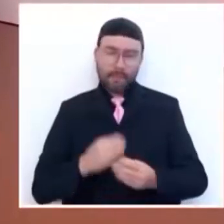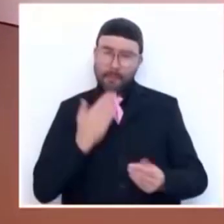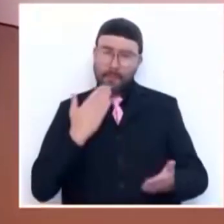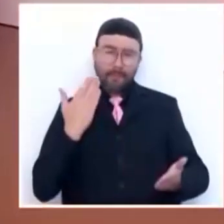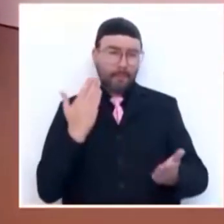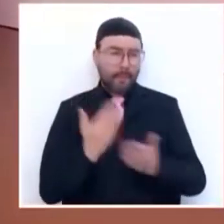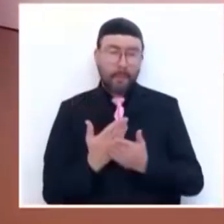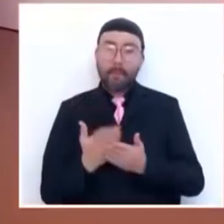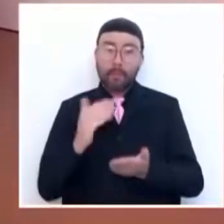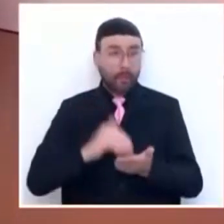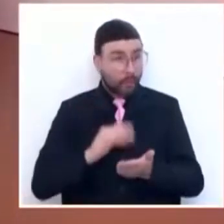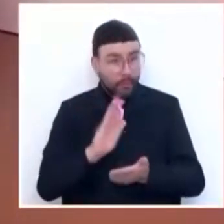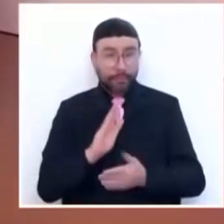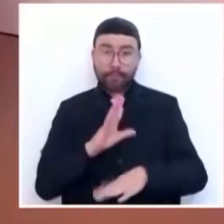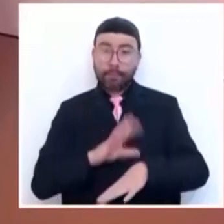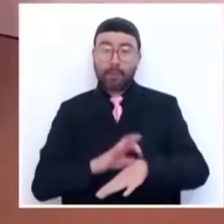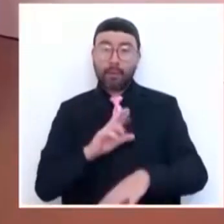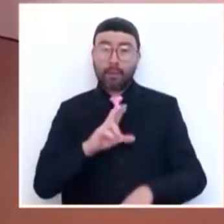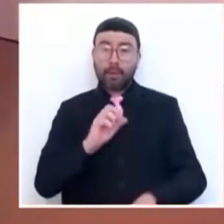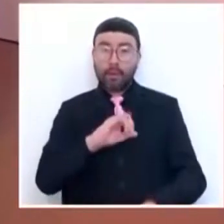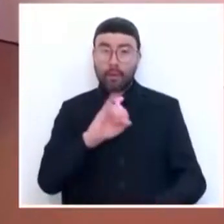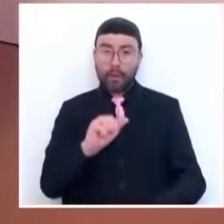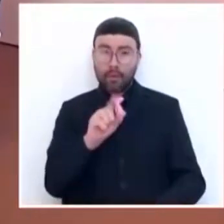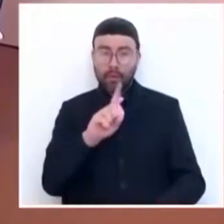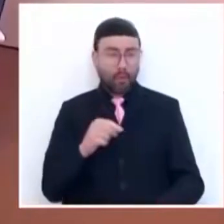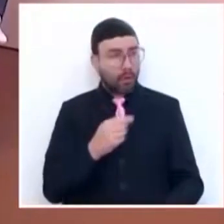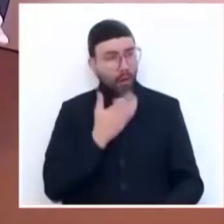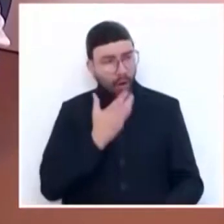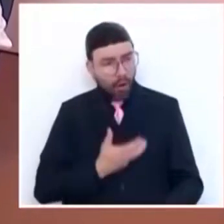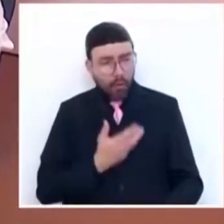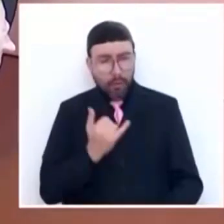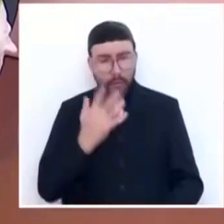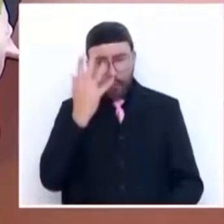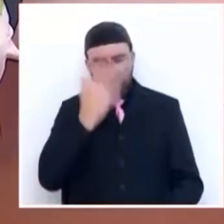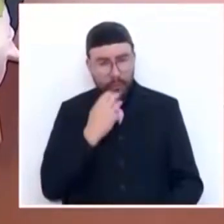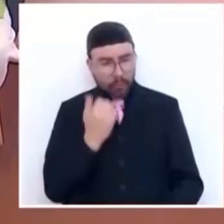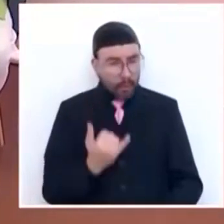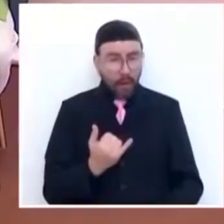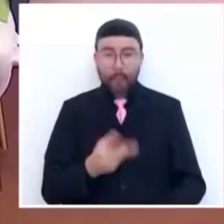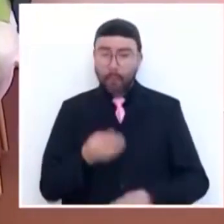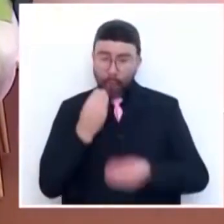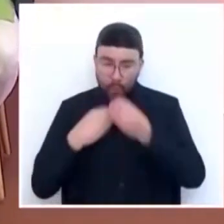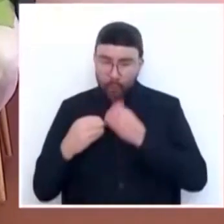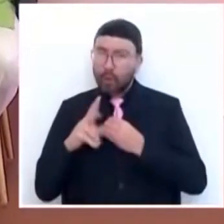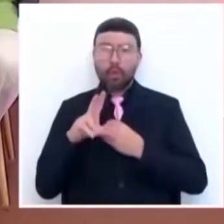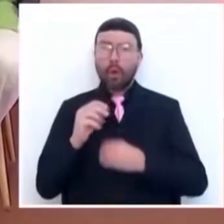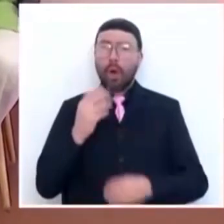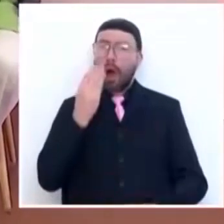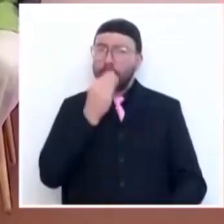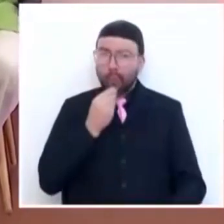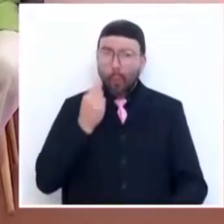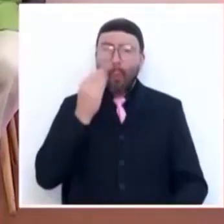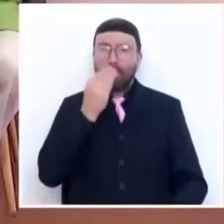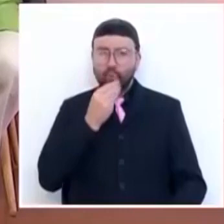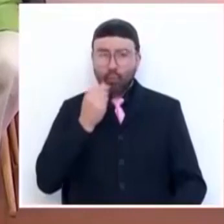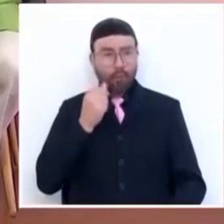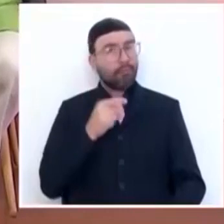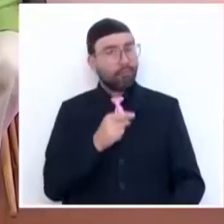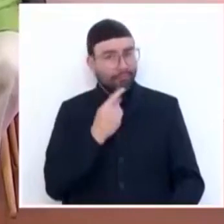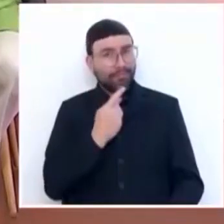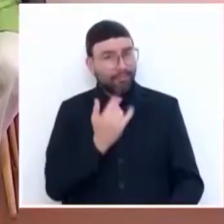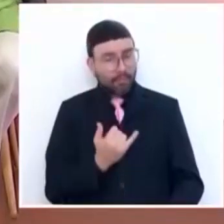de nuevo, Dr. Rojas. Parece sorprendente ese nombre, alimentos que no se mastican. Como bien decías,